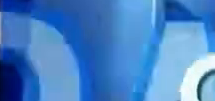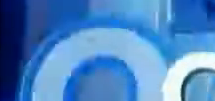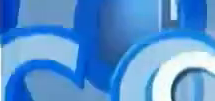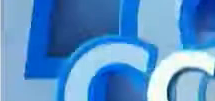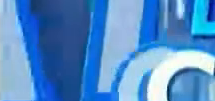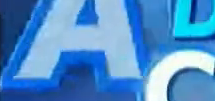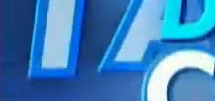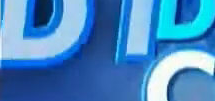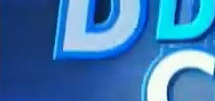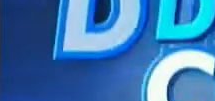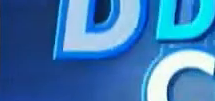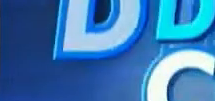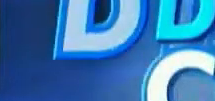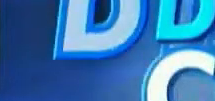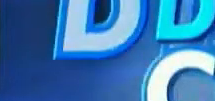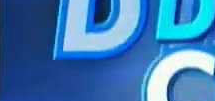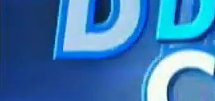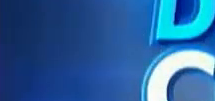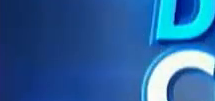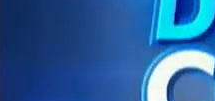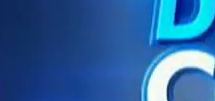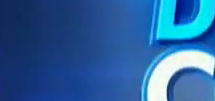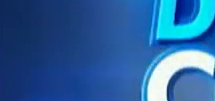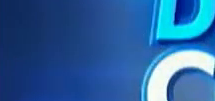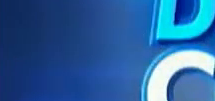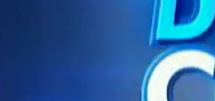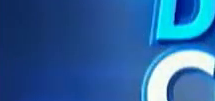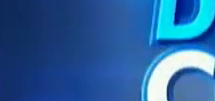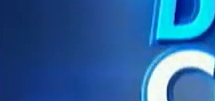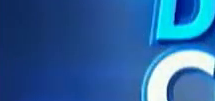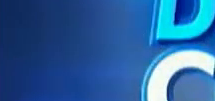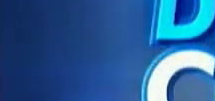Diálogo con la comunidad.